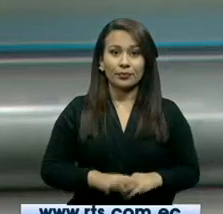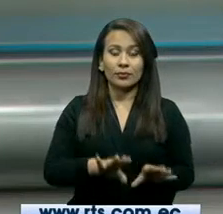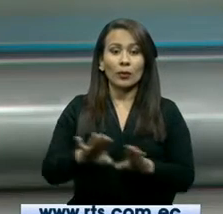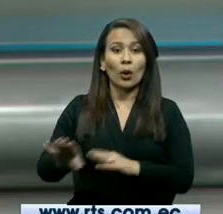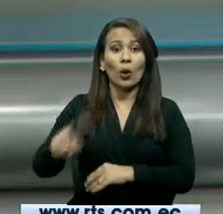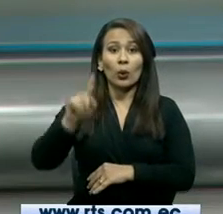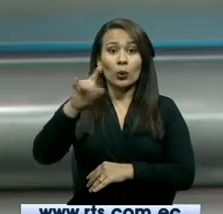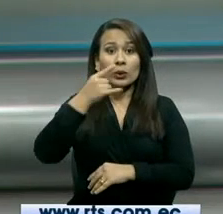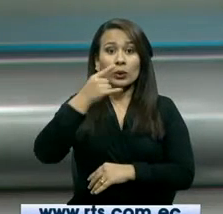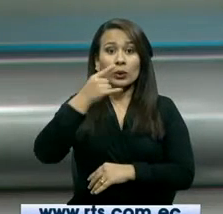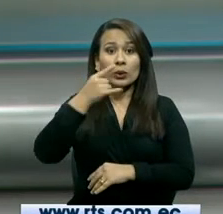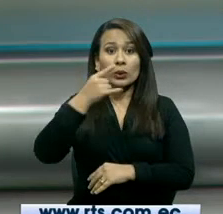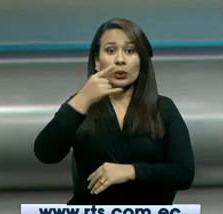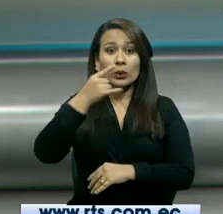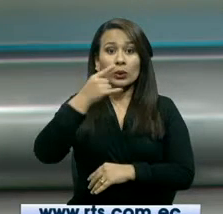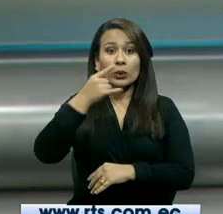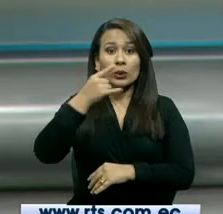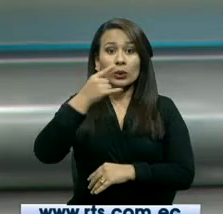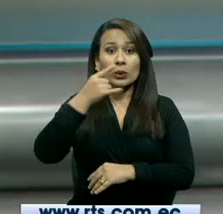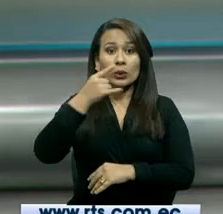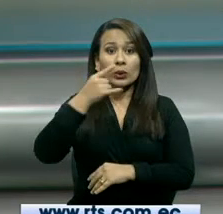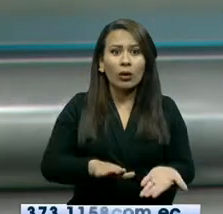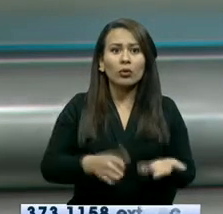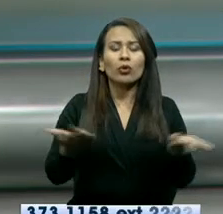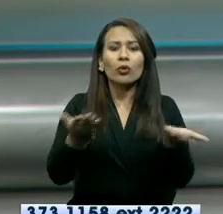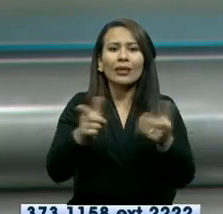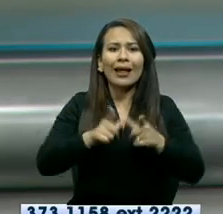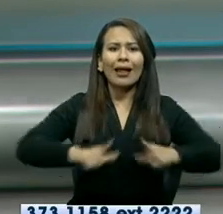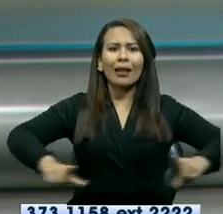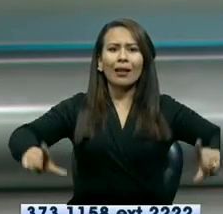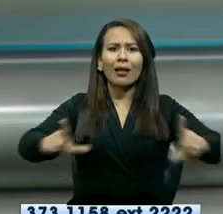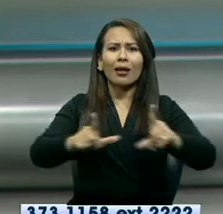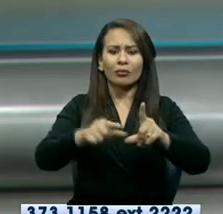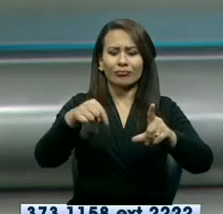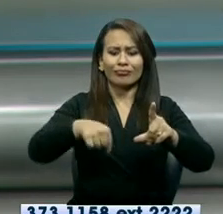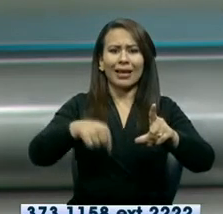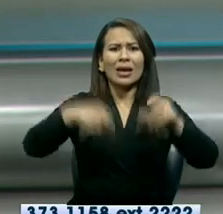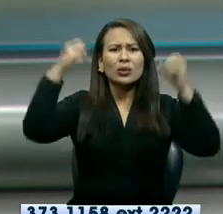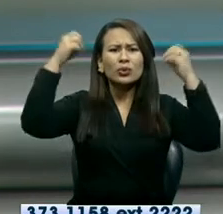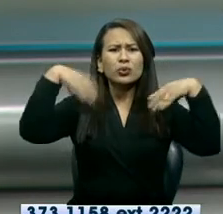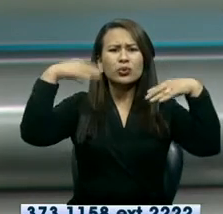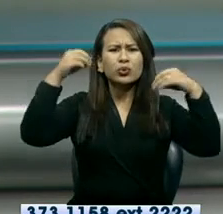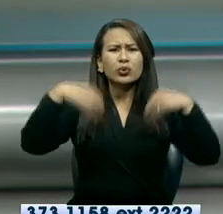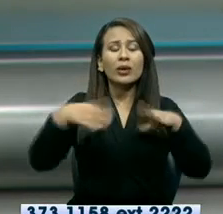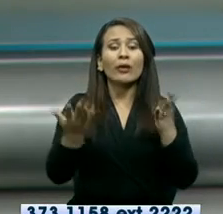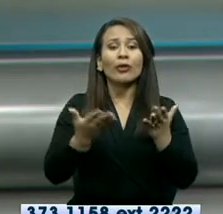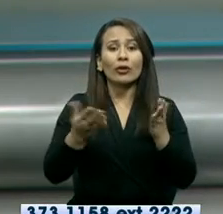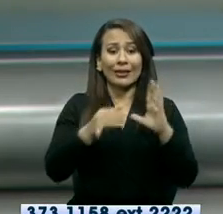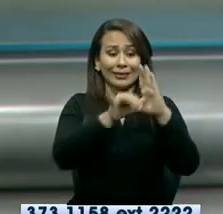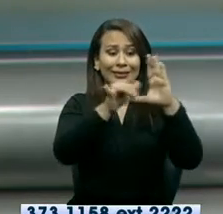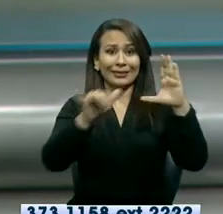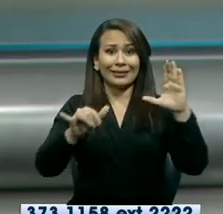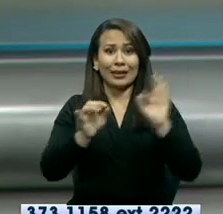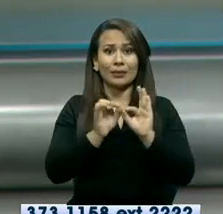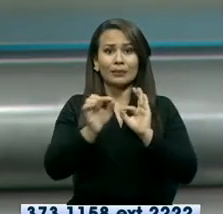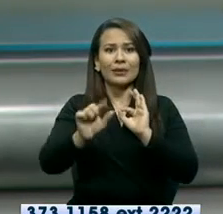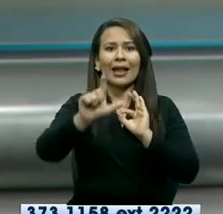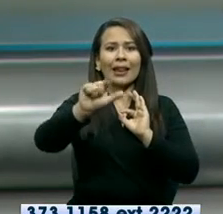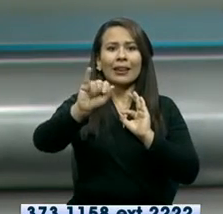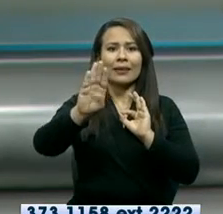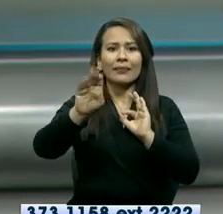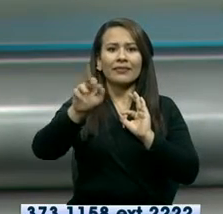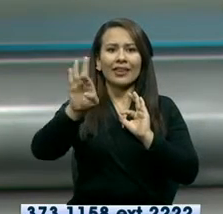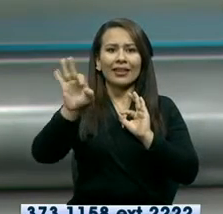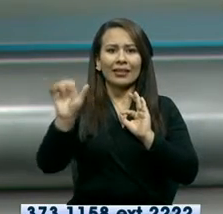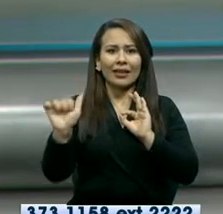Un menor fue hallado sin vida en una laguna que se ha formado a causa de las lluvias en el Cantón La Libertad de la provincia de Santa Elena. El